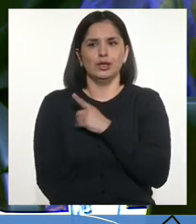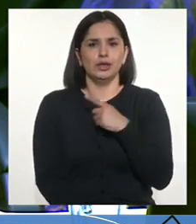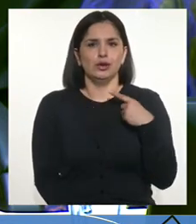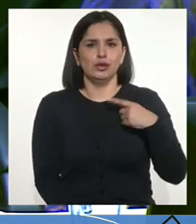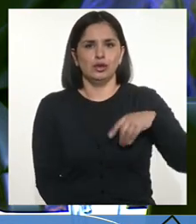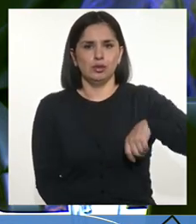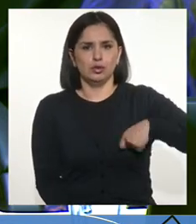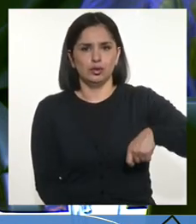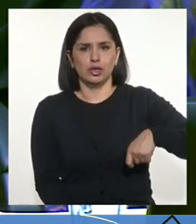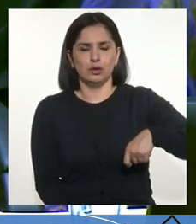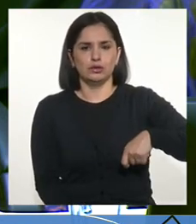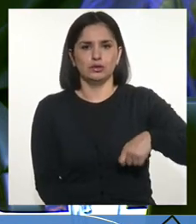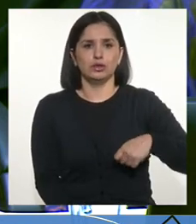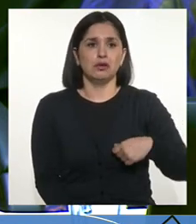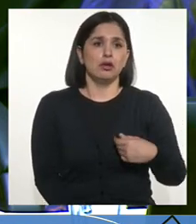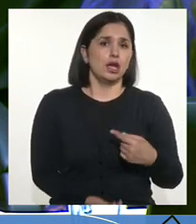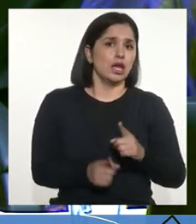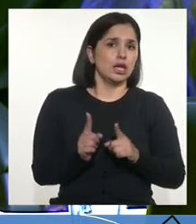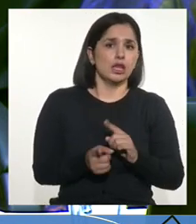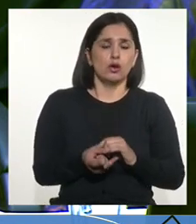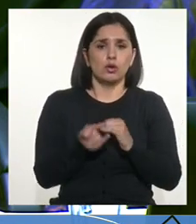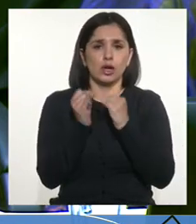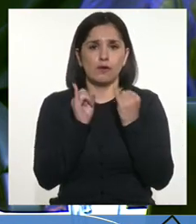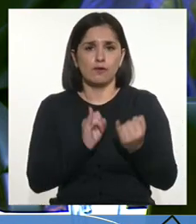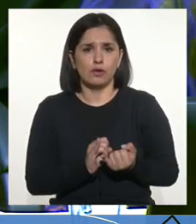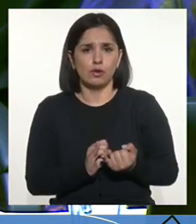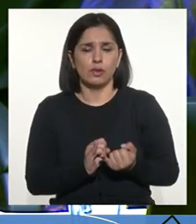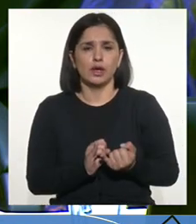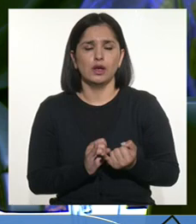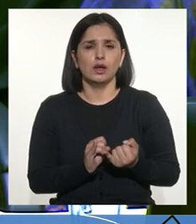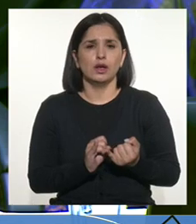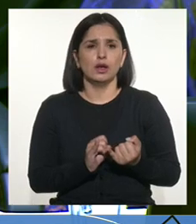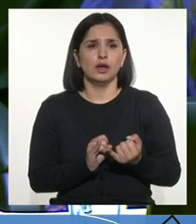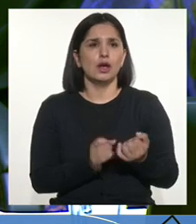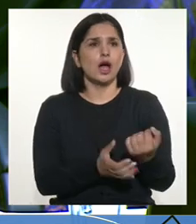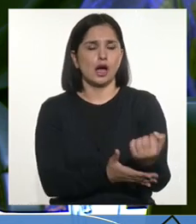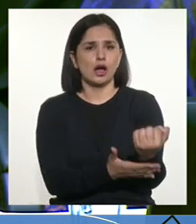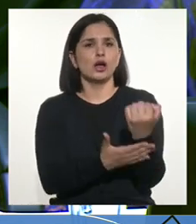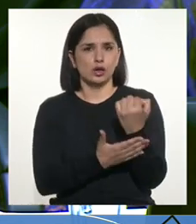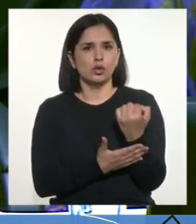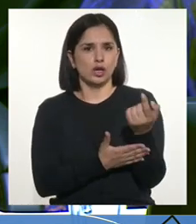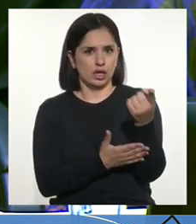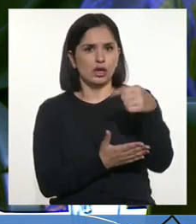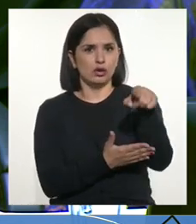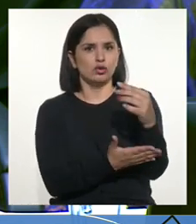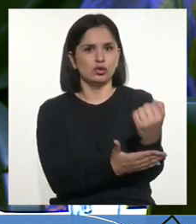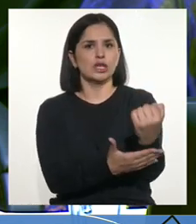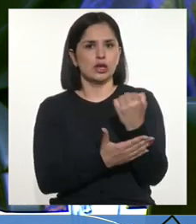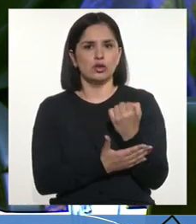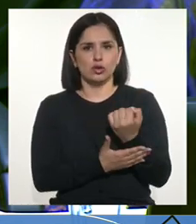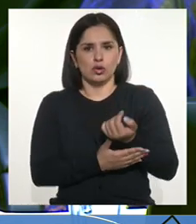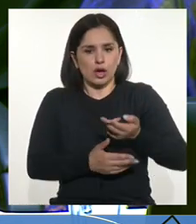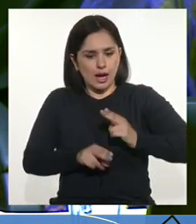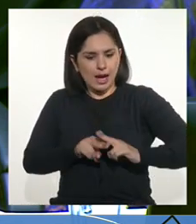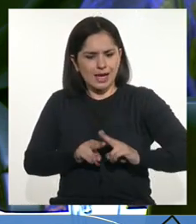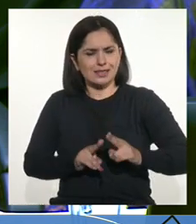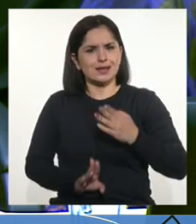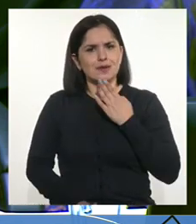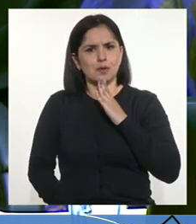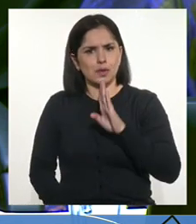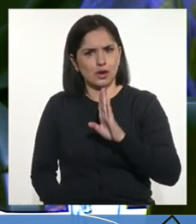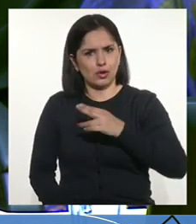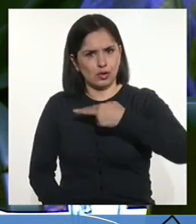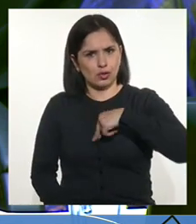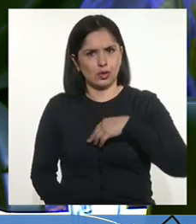y que de una u otra manera nos ayudan a ejercer en mejor forma